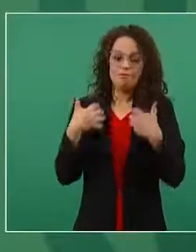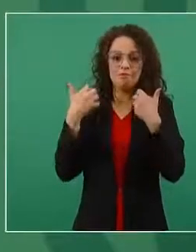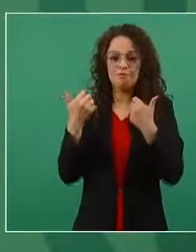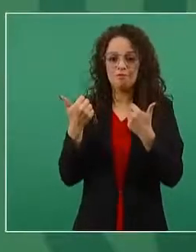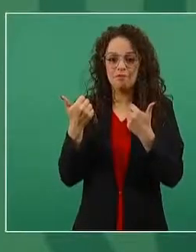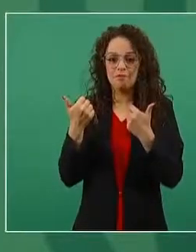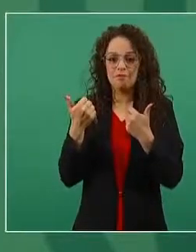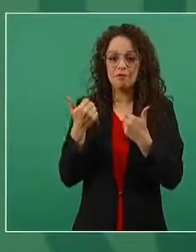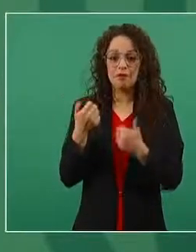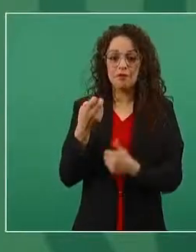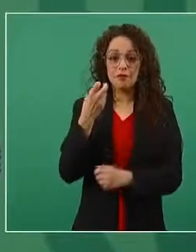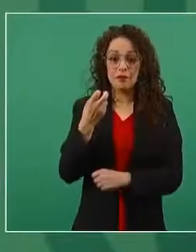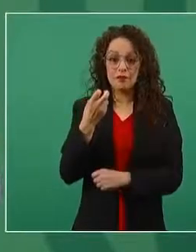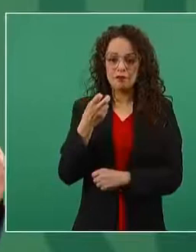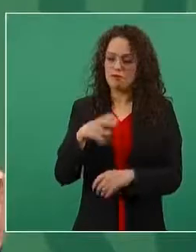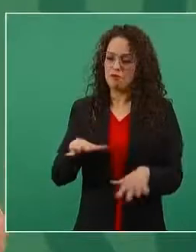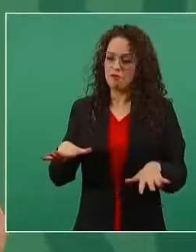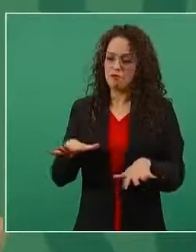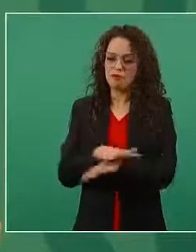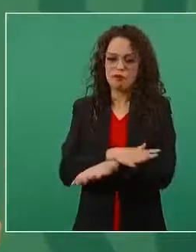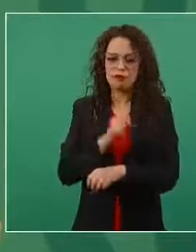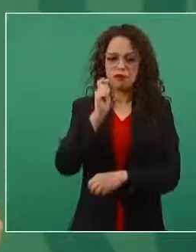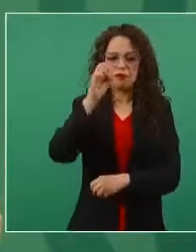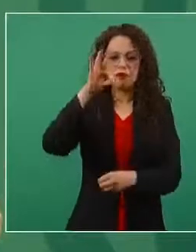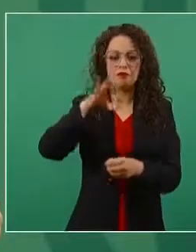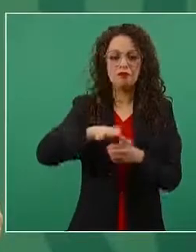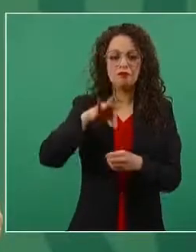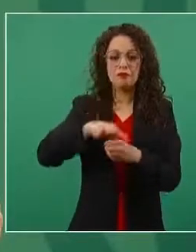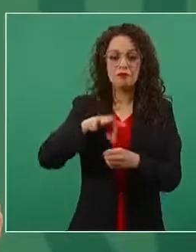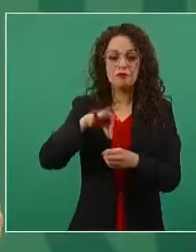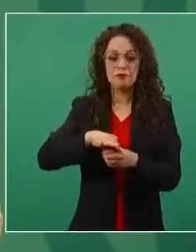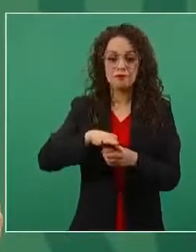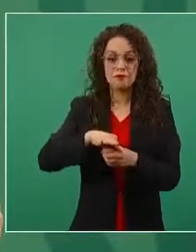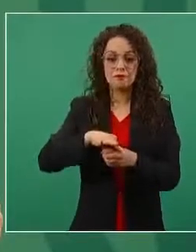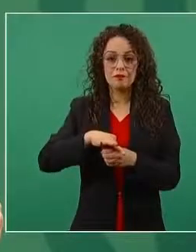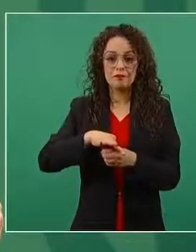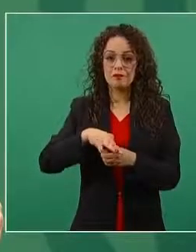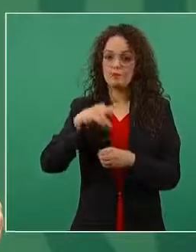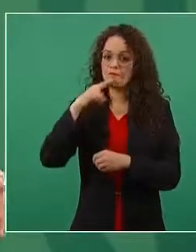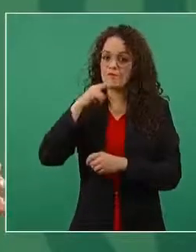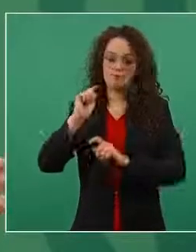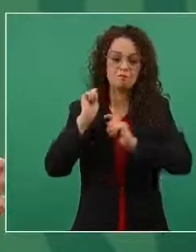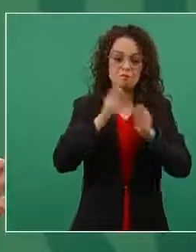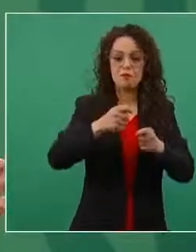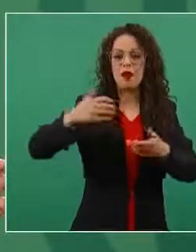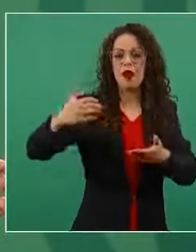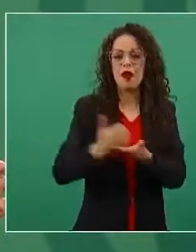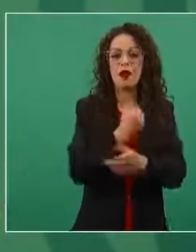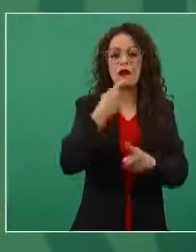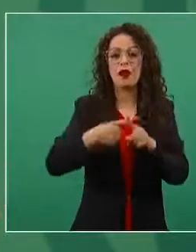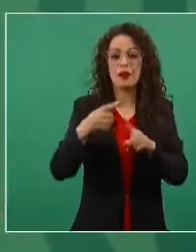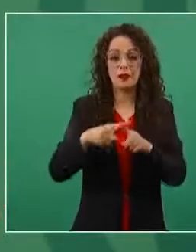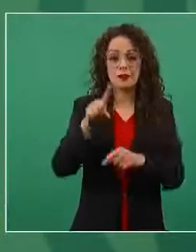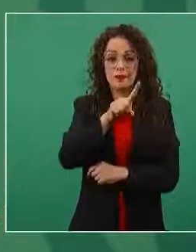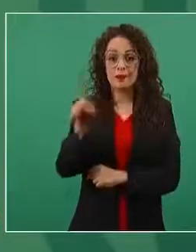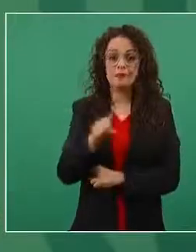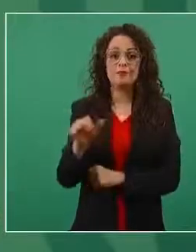su opinión y su voto y gana Zapatero. Pero no se me va a olvidar eso porque